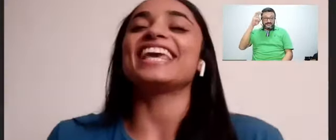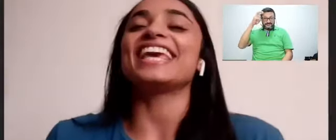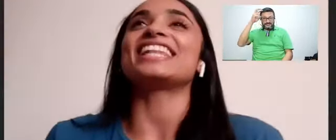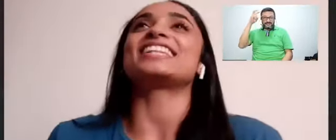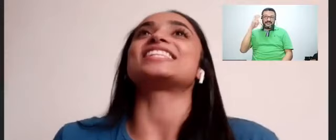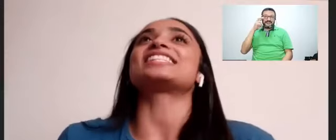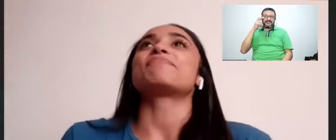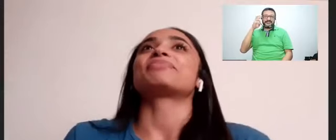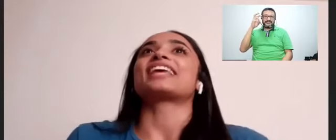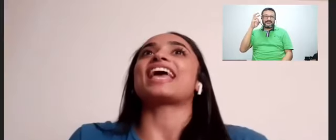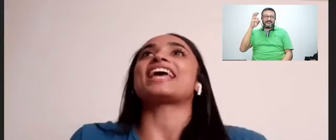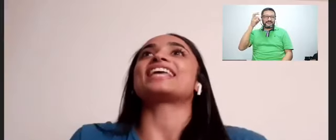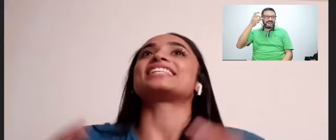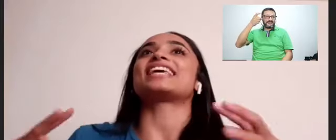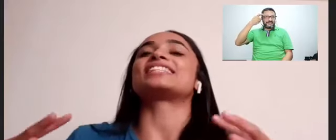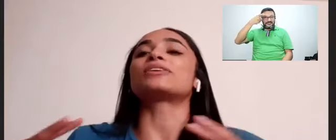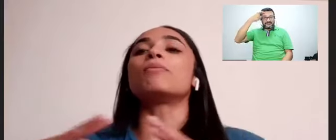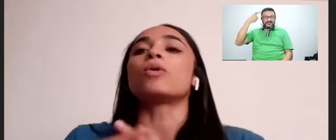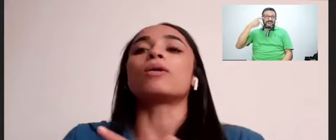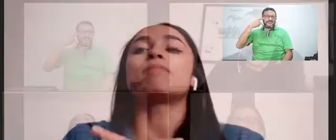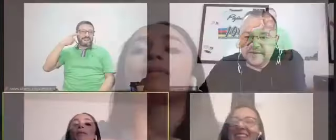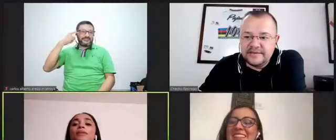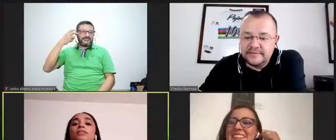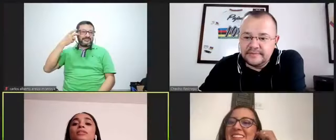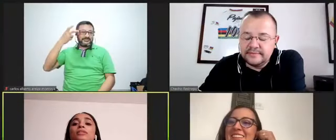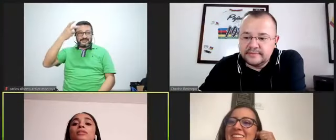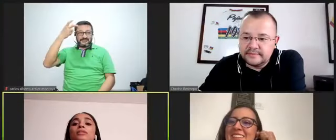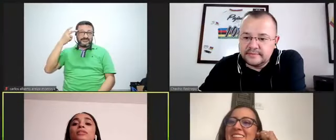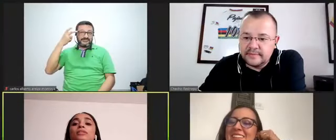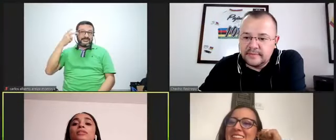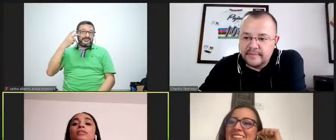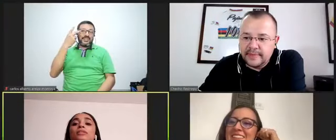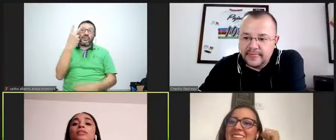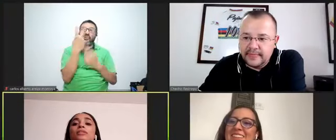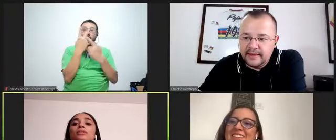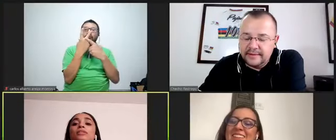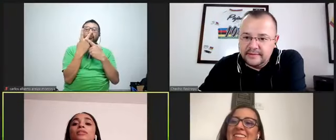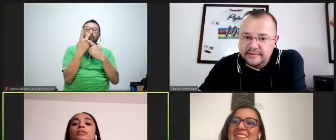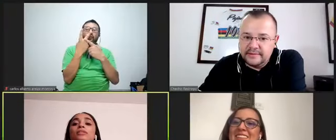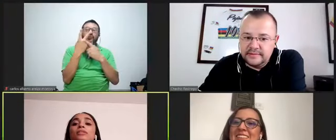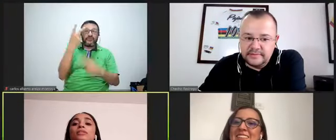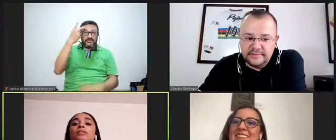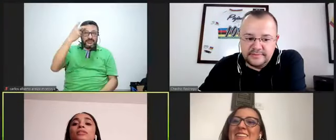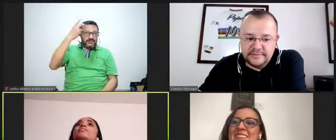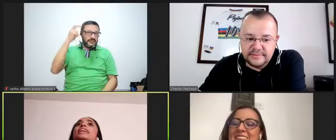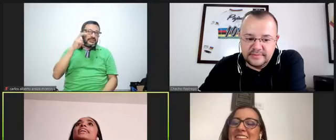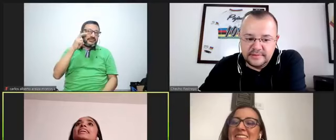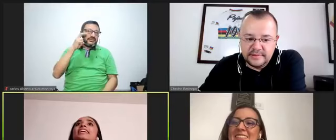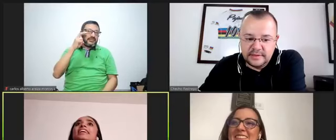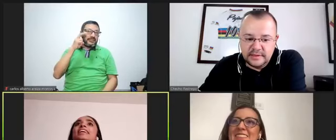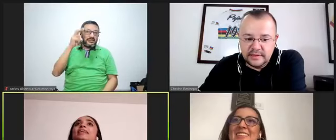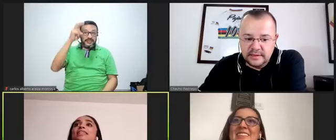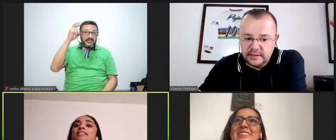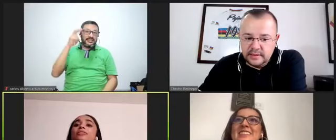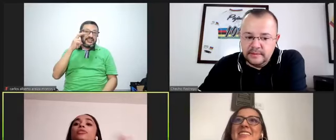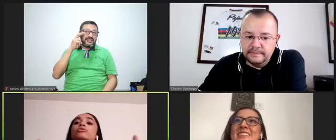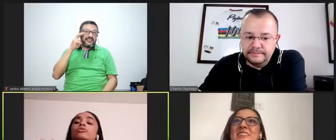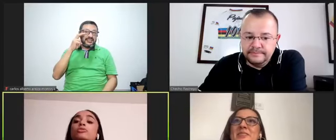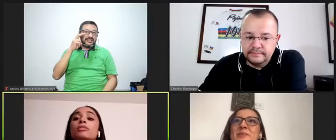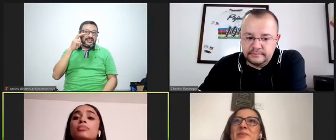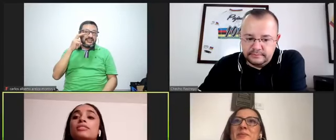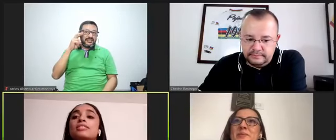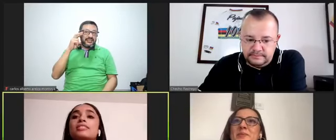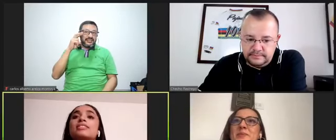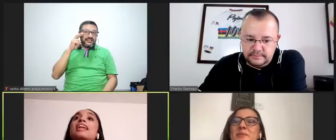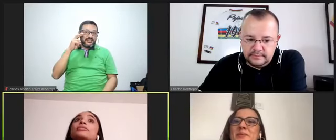Sí, entonces es como un complemento súper lindo. Y más que todo nosotros